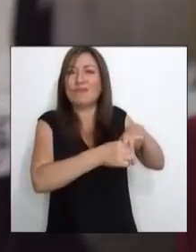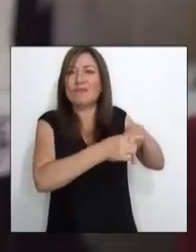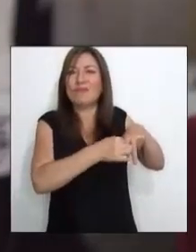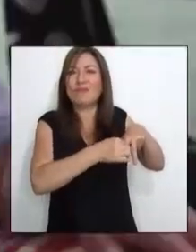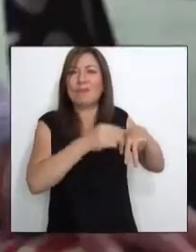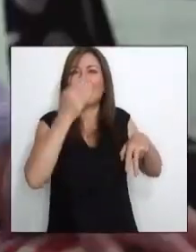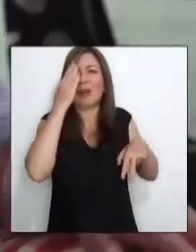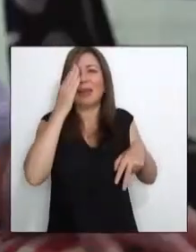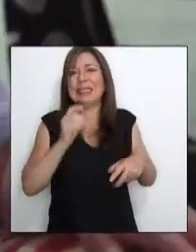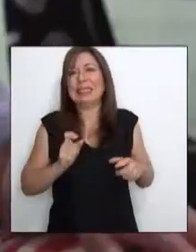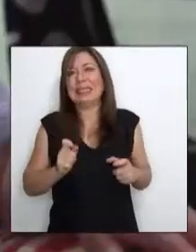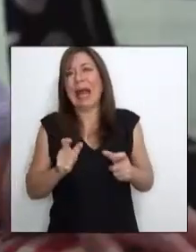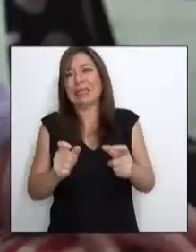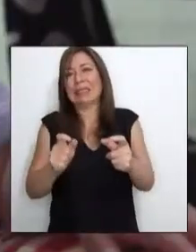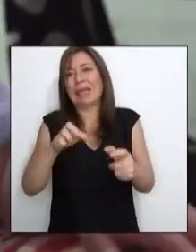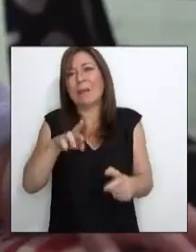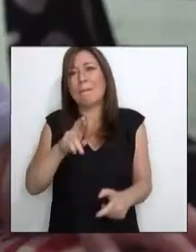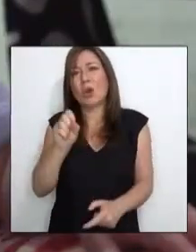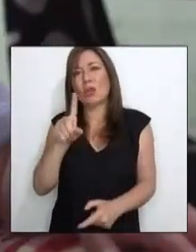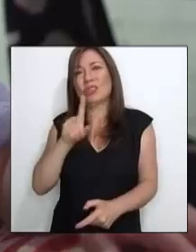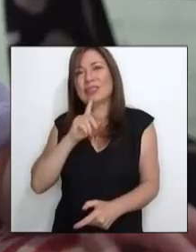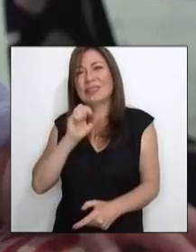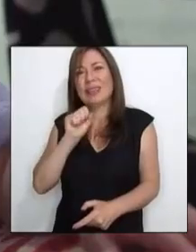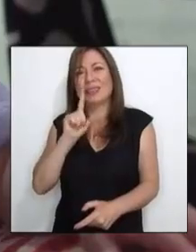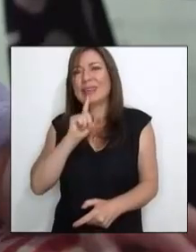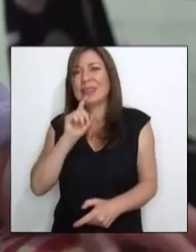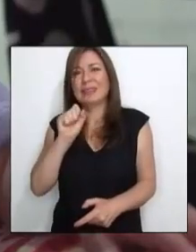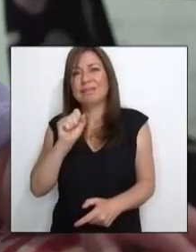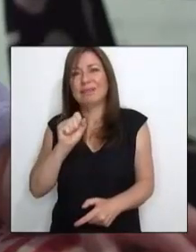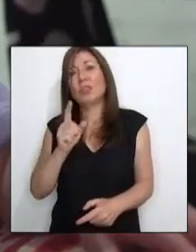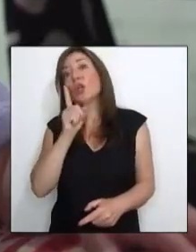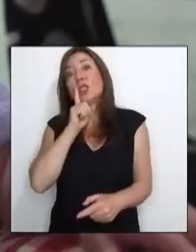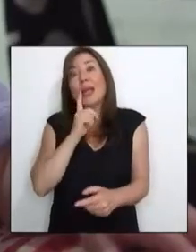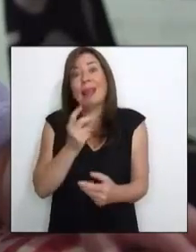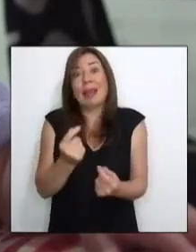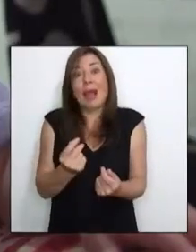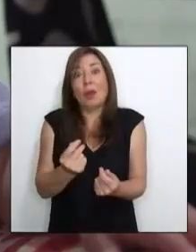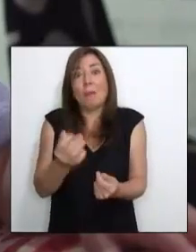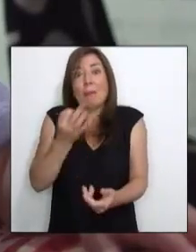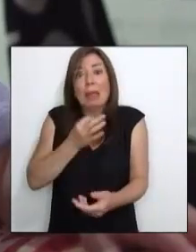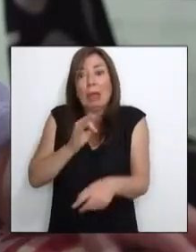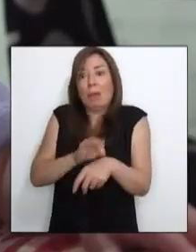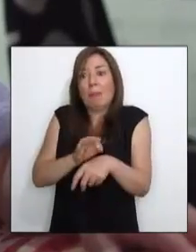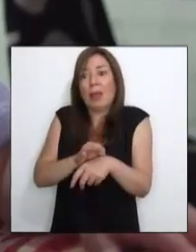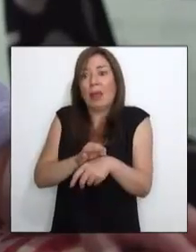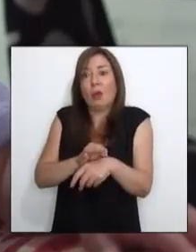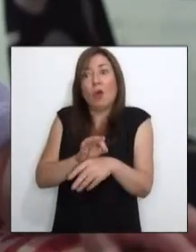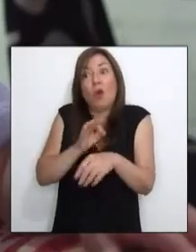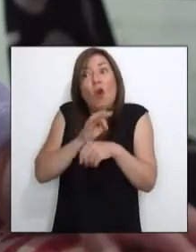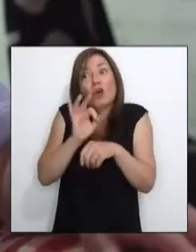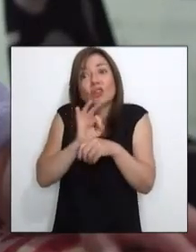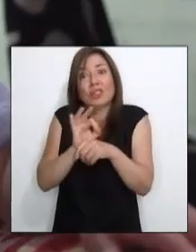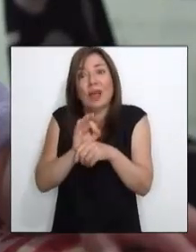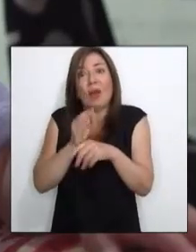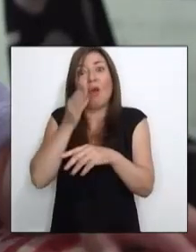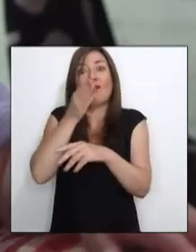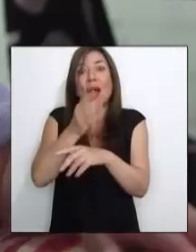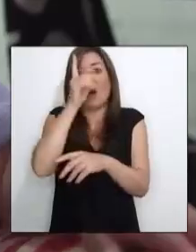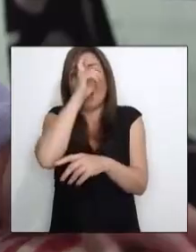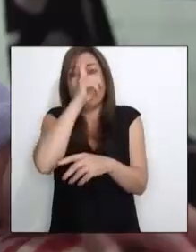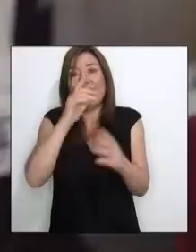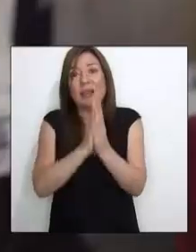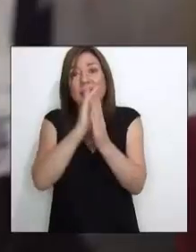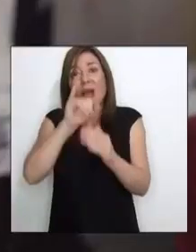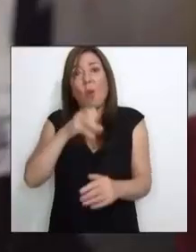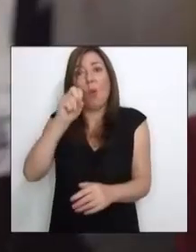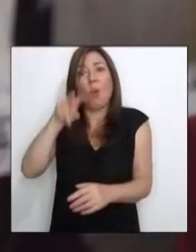tres cosas malas. Claro. Cáncer prostático. Yo te veo que no tenés dinero ya. Te recomiendo que vayas al Hospital San